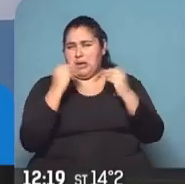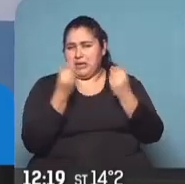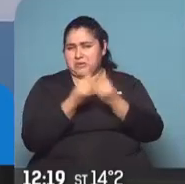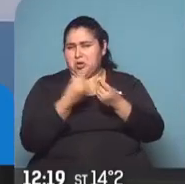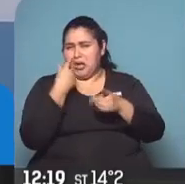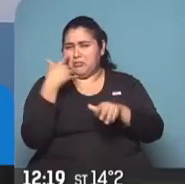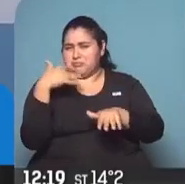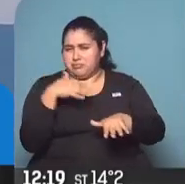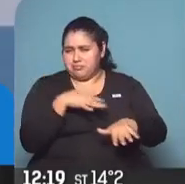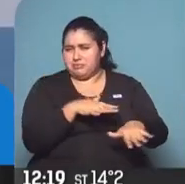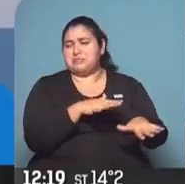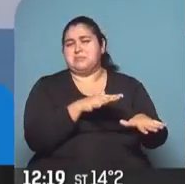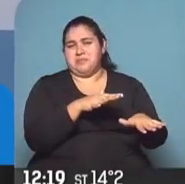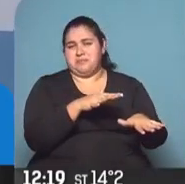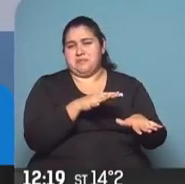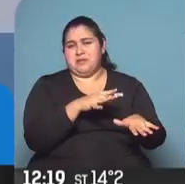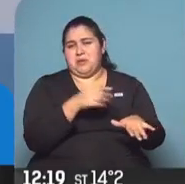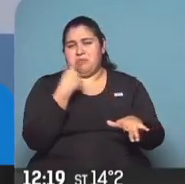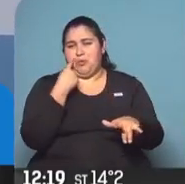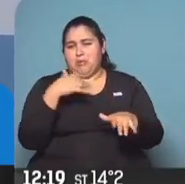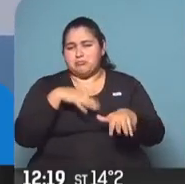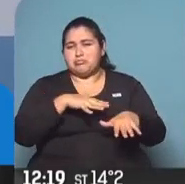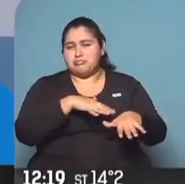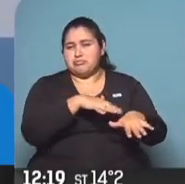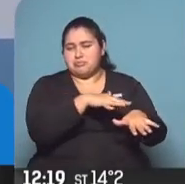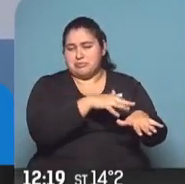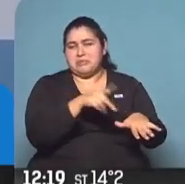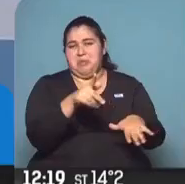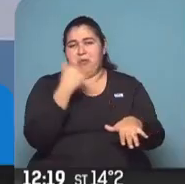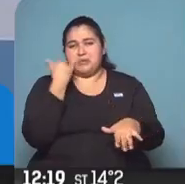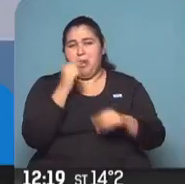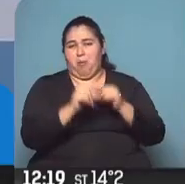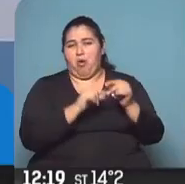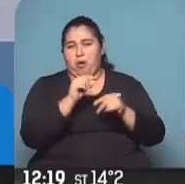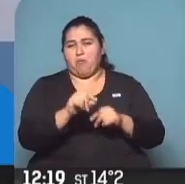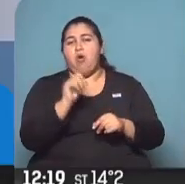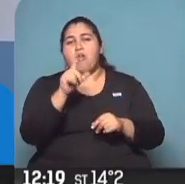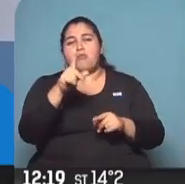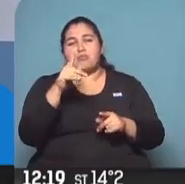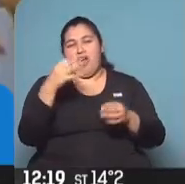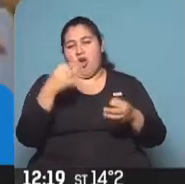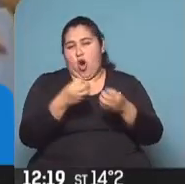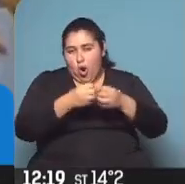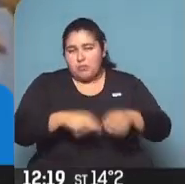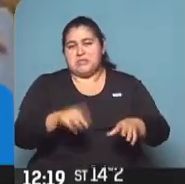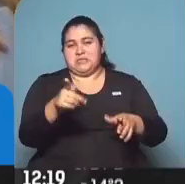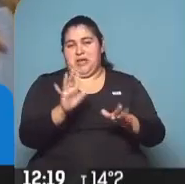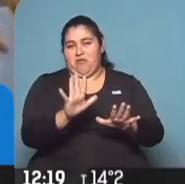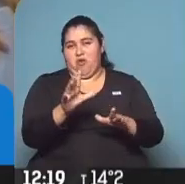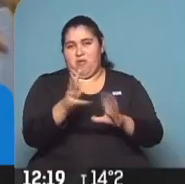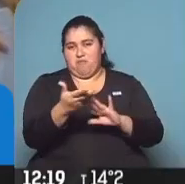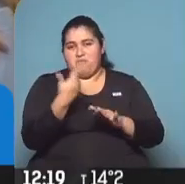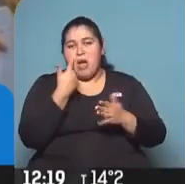desde el sur al norte de la capital federal están haciendo la peña correspondiente protocolar iniciando así de esta manera